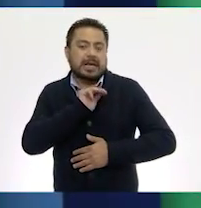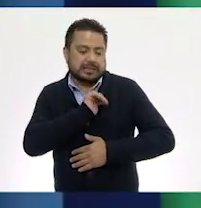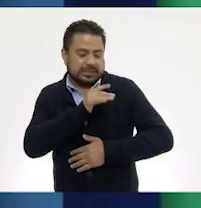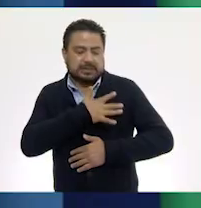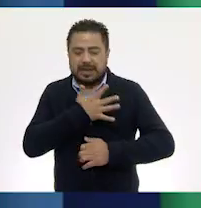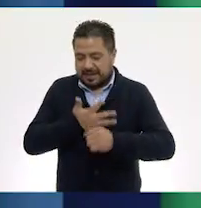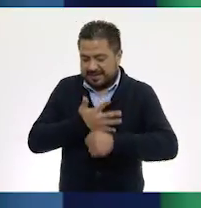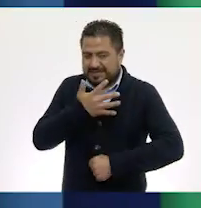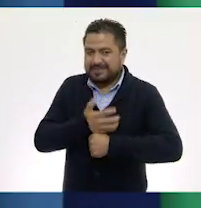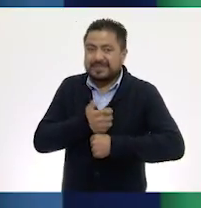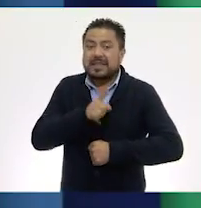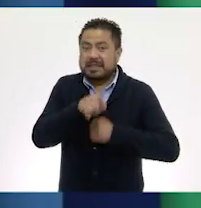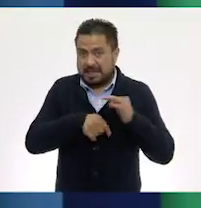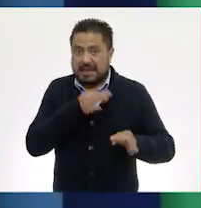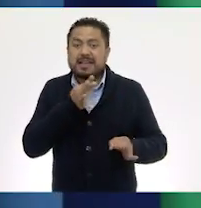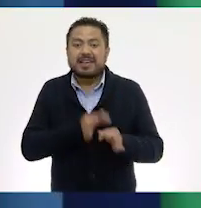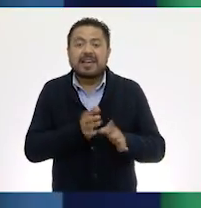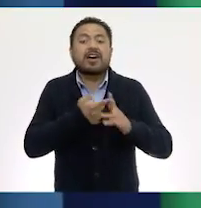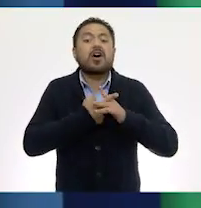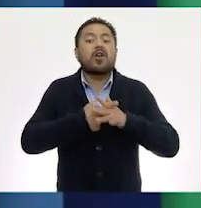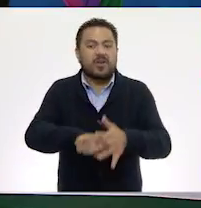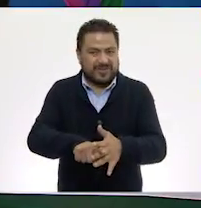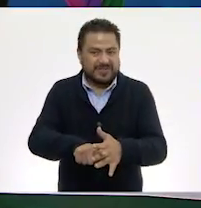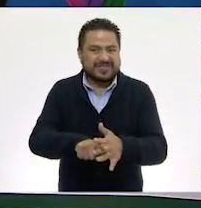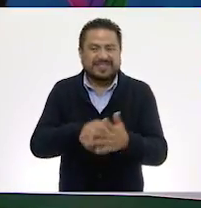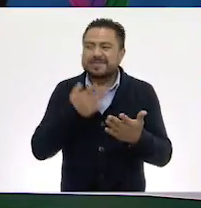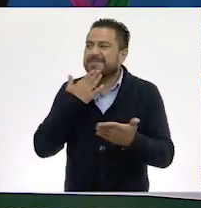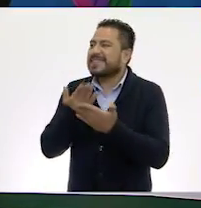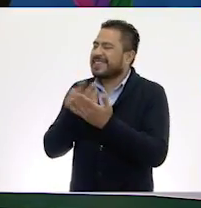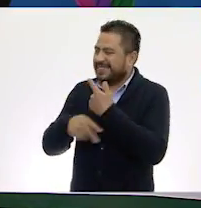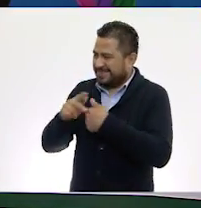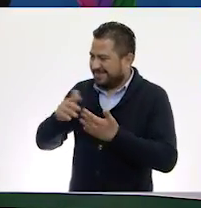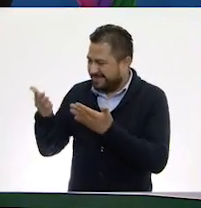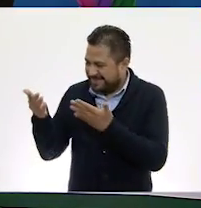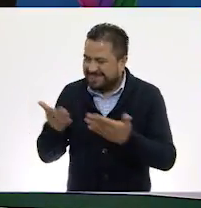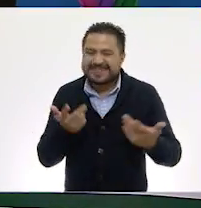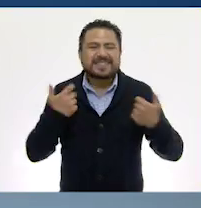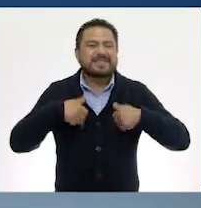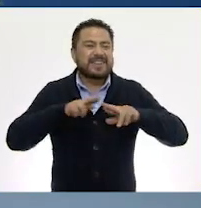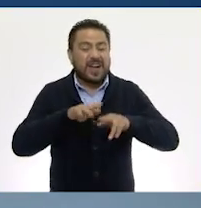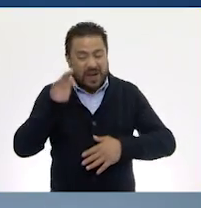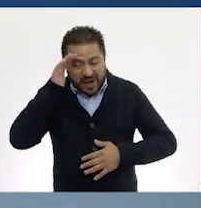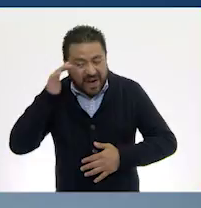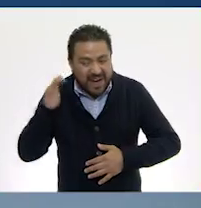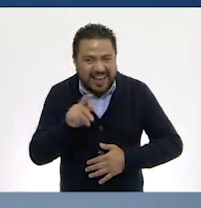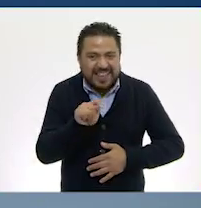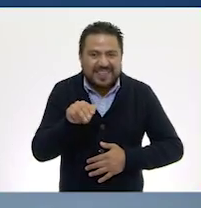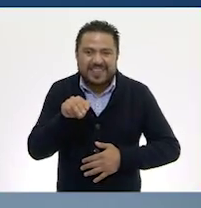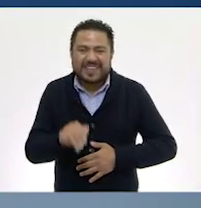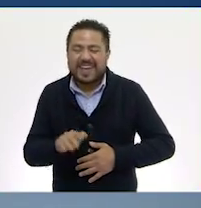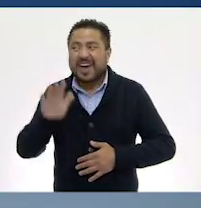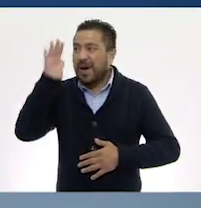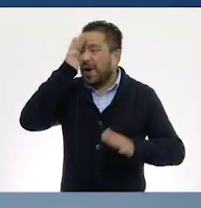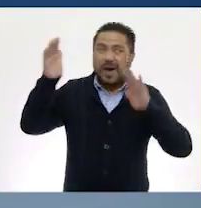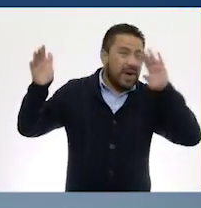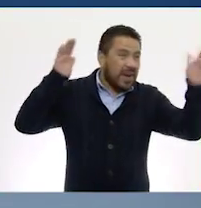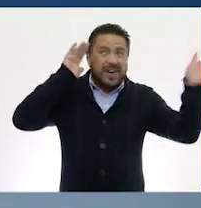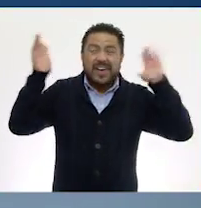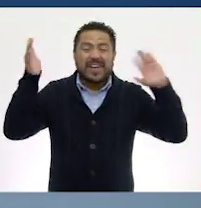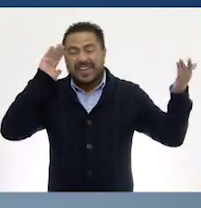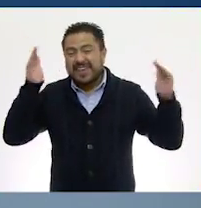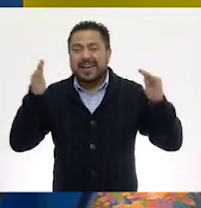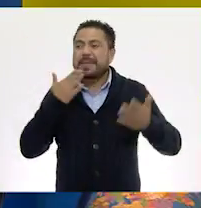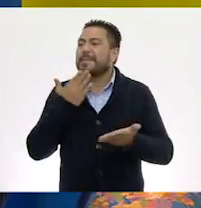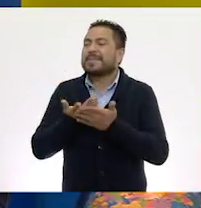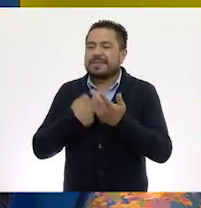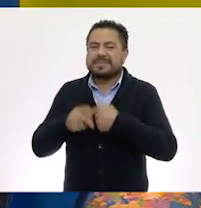grado. ¿Están listos? ¡Comenzamos! Bienvenido, profesor. Bienvenido, Ton. Hola, hola a Ton, todos. bienvenido. Ale,